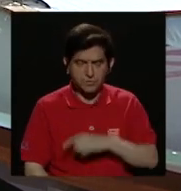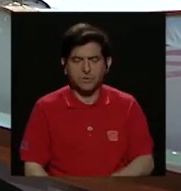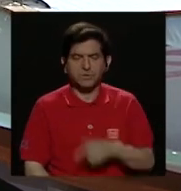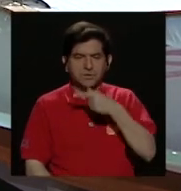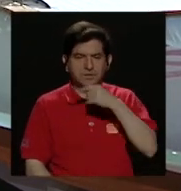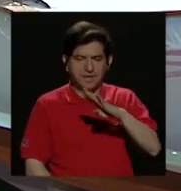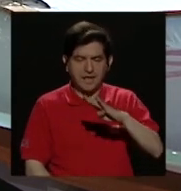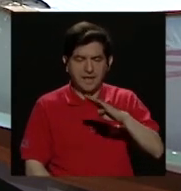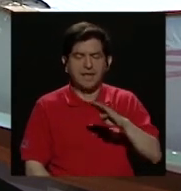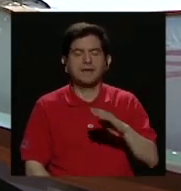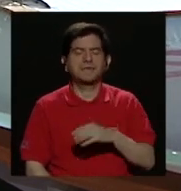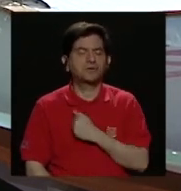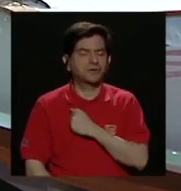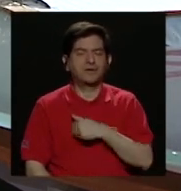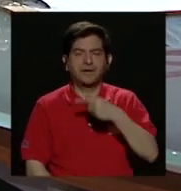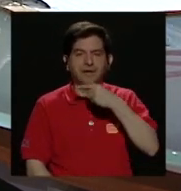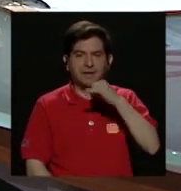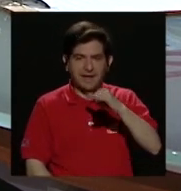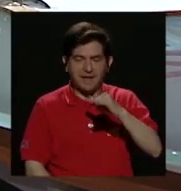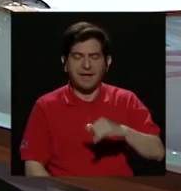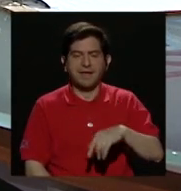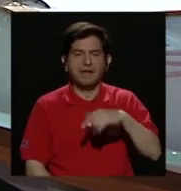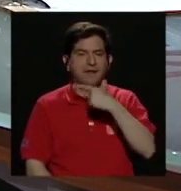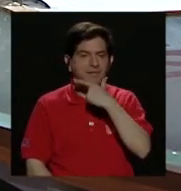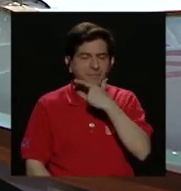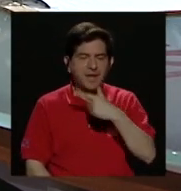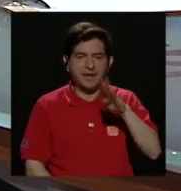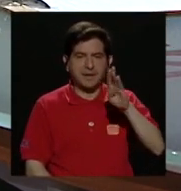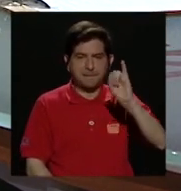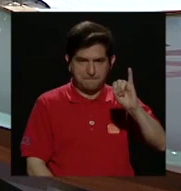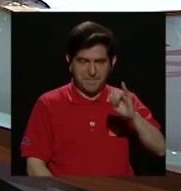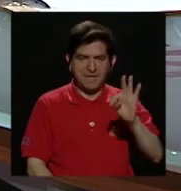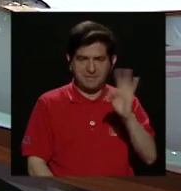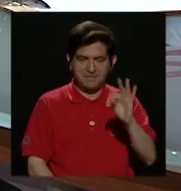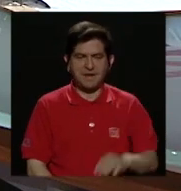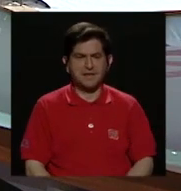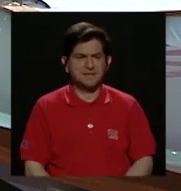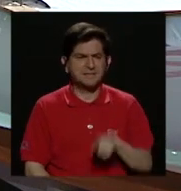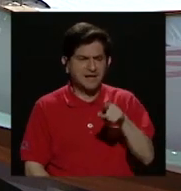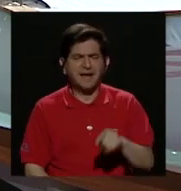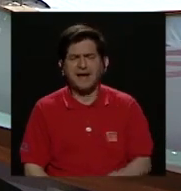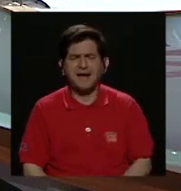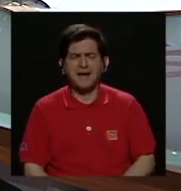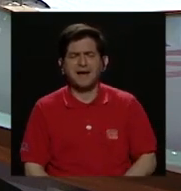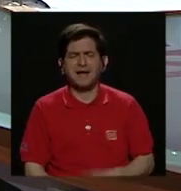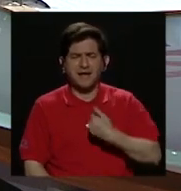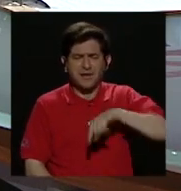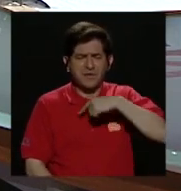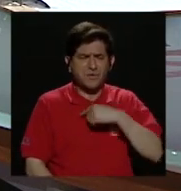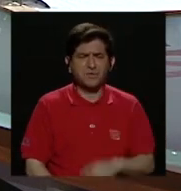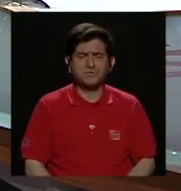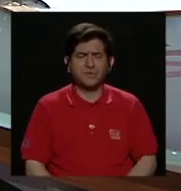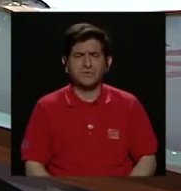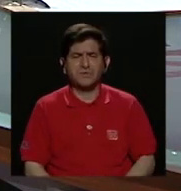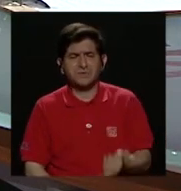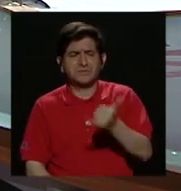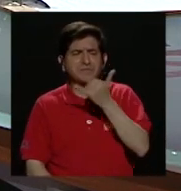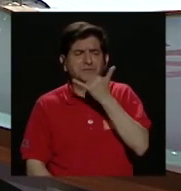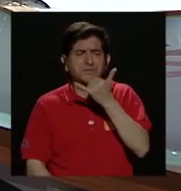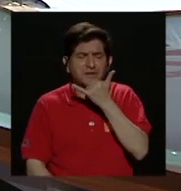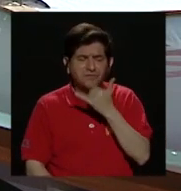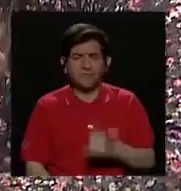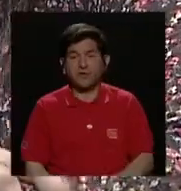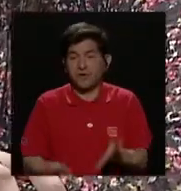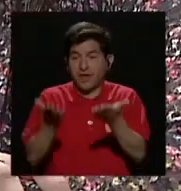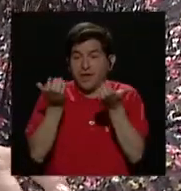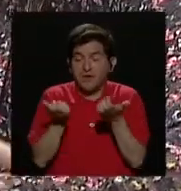gays, lesbianas y trans también sentimos esta culpa de por qué le estamos fallando así a nuestros padres, ¿verdad? Mejor de esa manera para no lastimarlos.